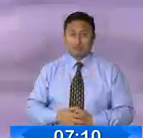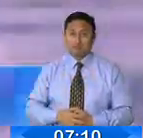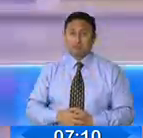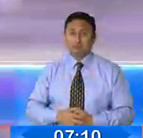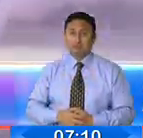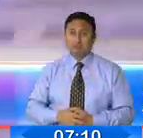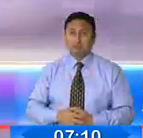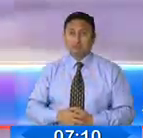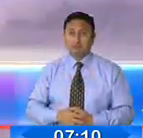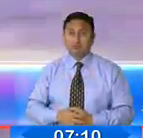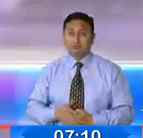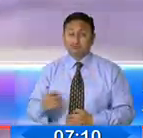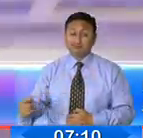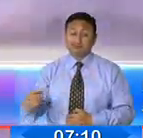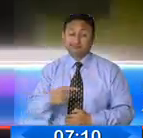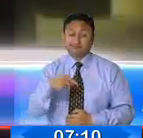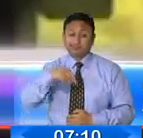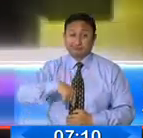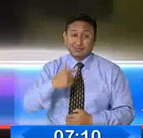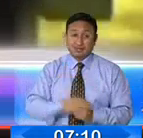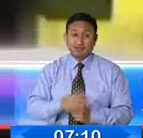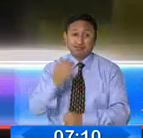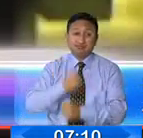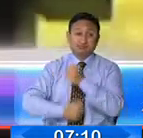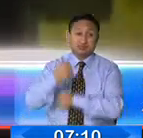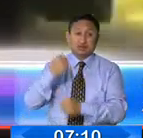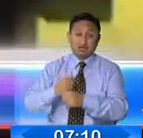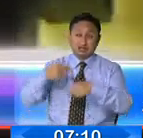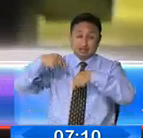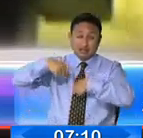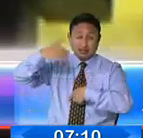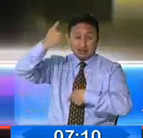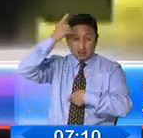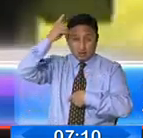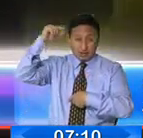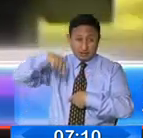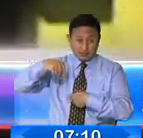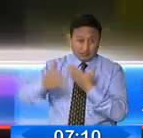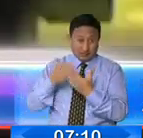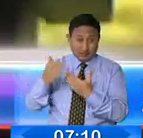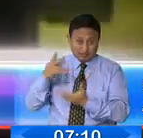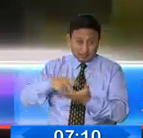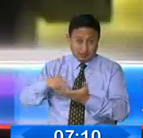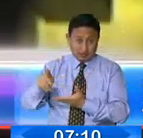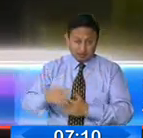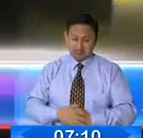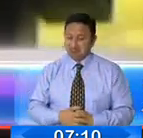Es un lastre que tiene varias décadas en las arcas fiscales y no ha sido fácil saldar.